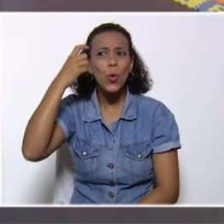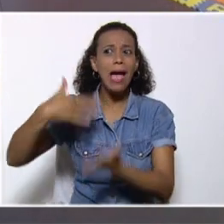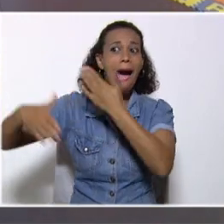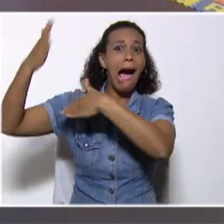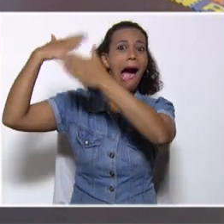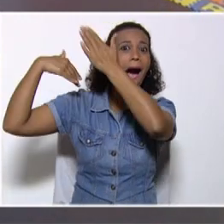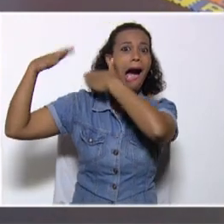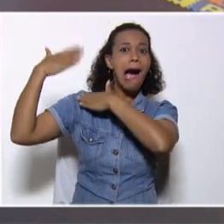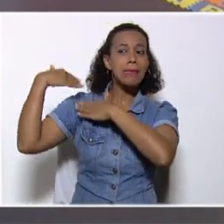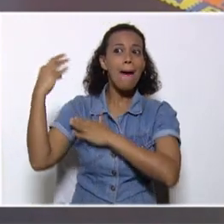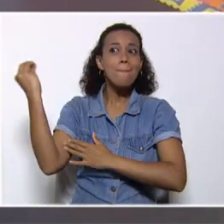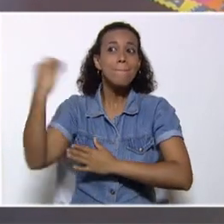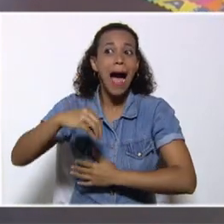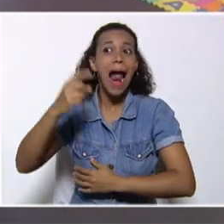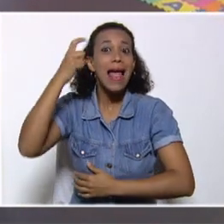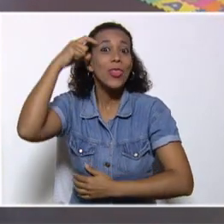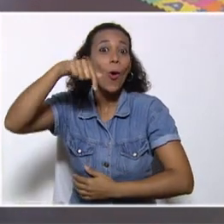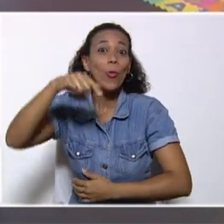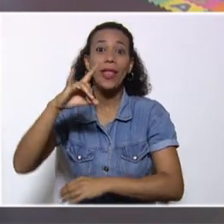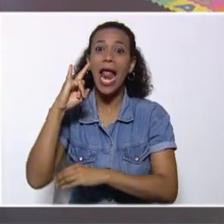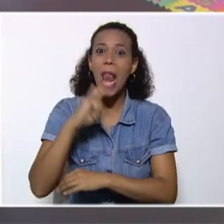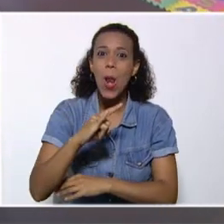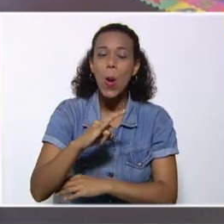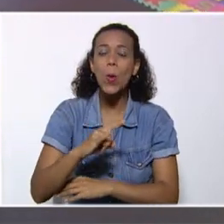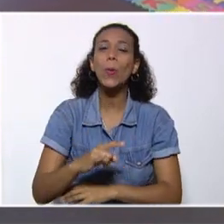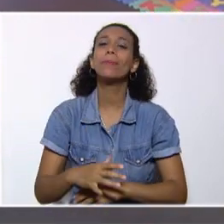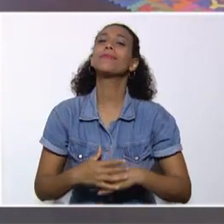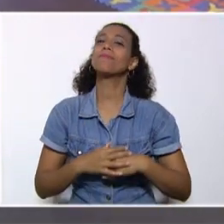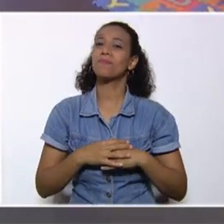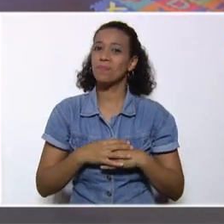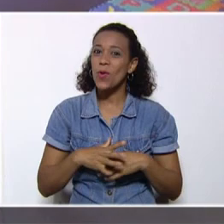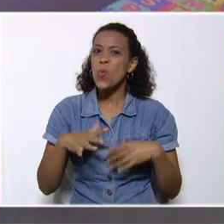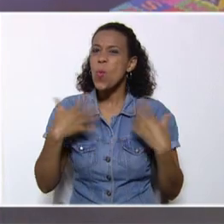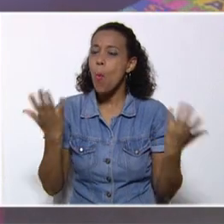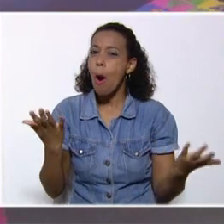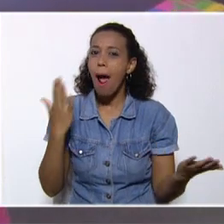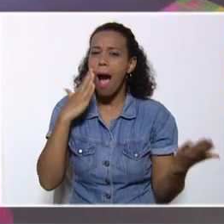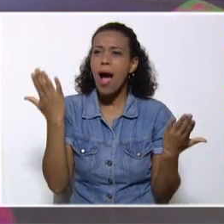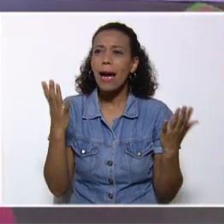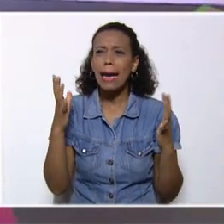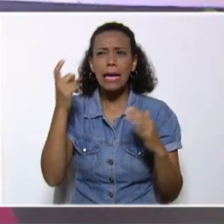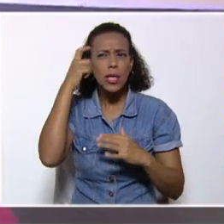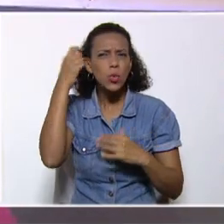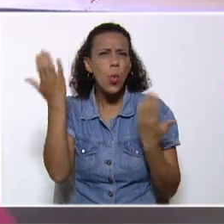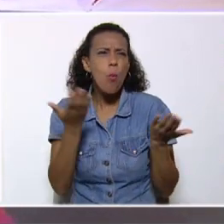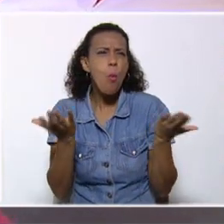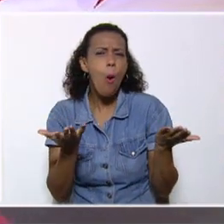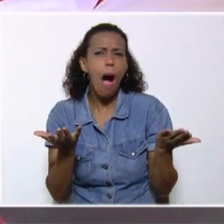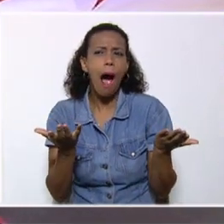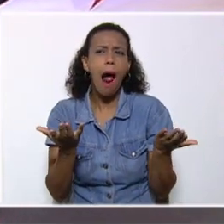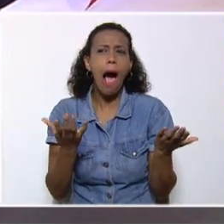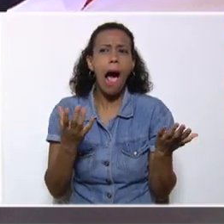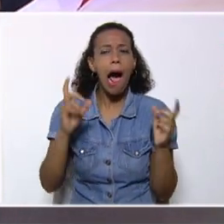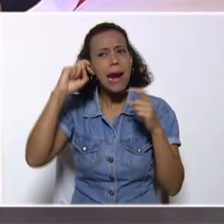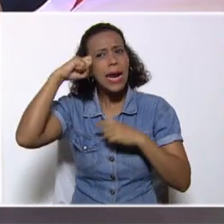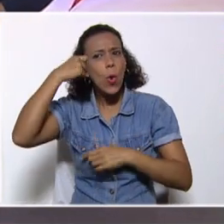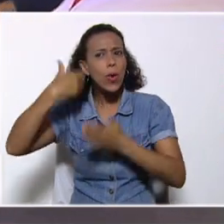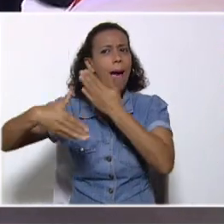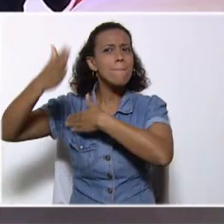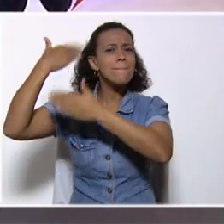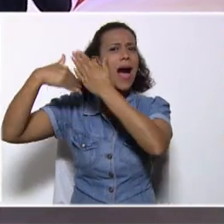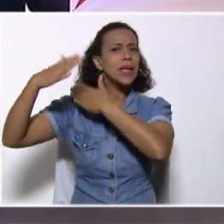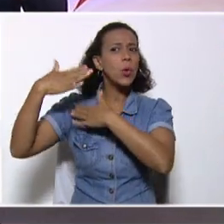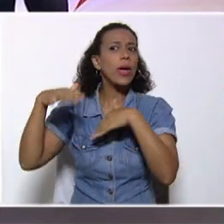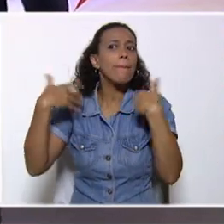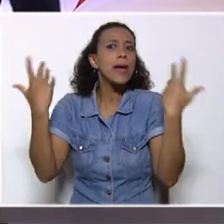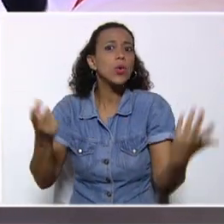compartido y le sumen la que viene a continuación, cuando vamos a celebrar, a conmemorar o a recordar